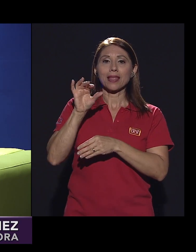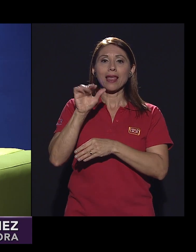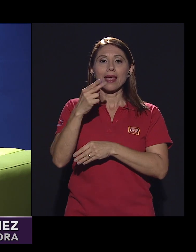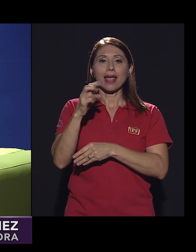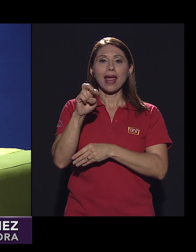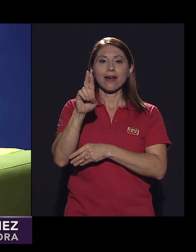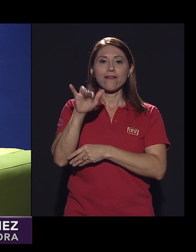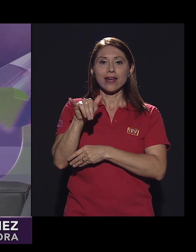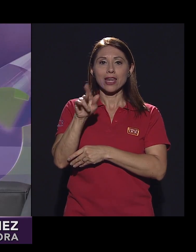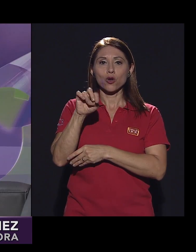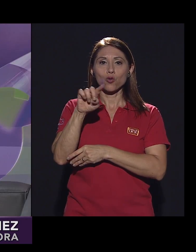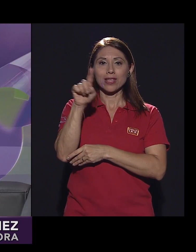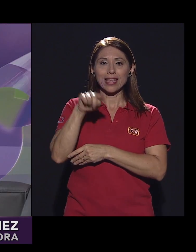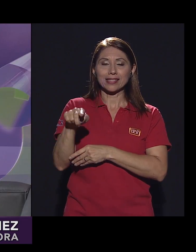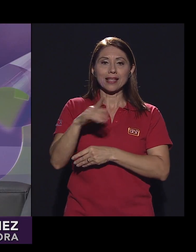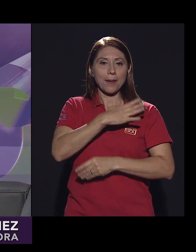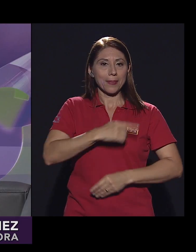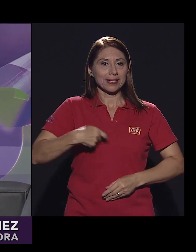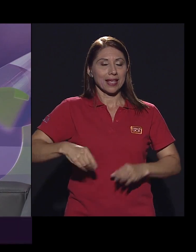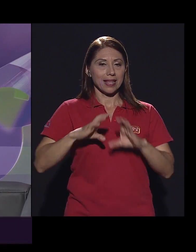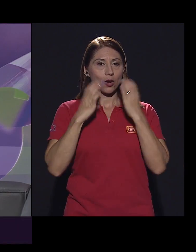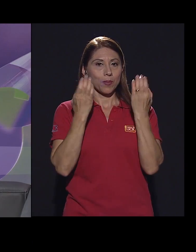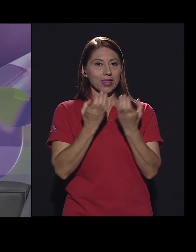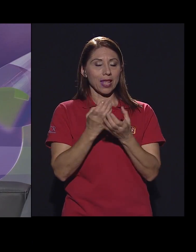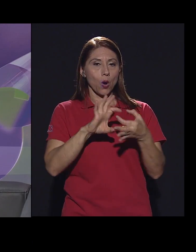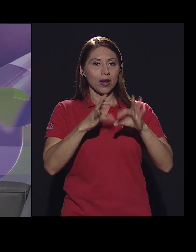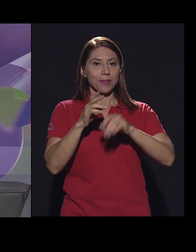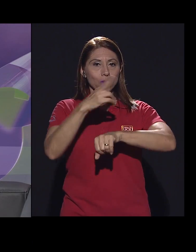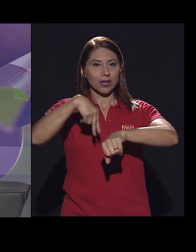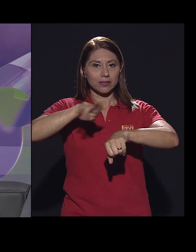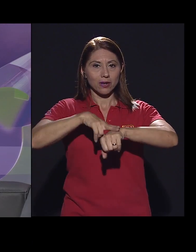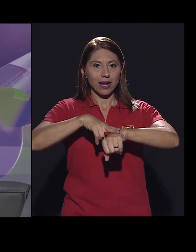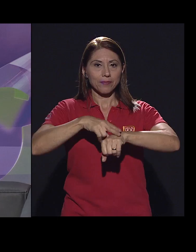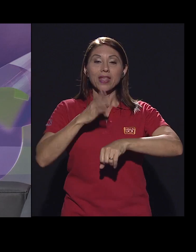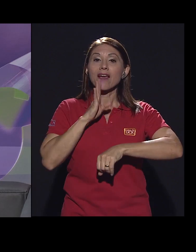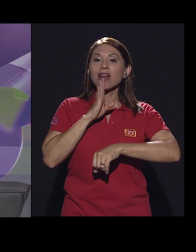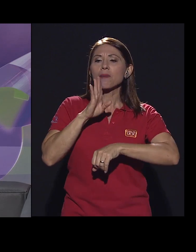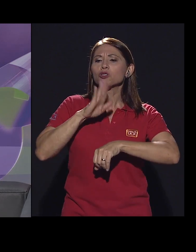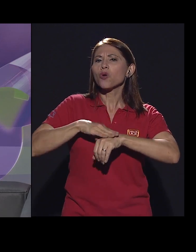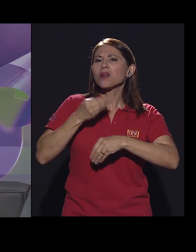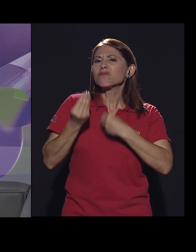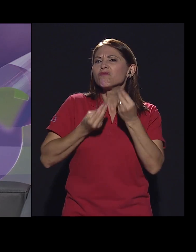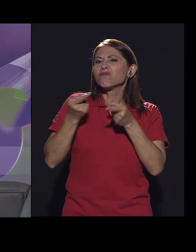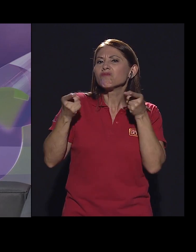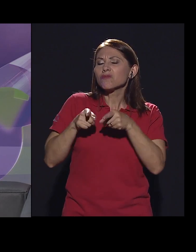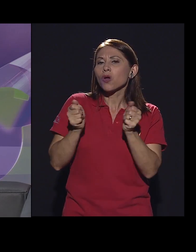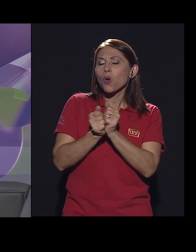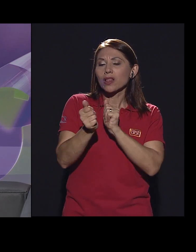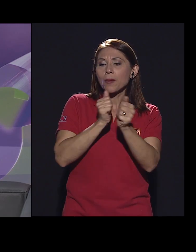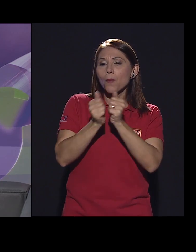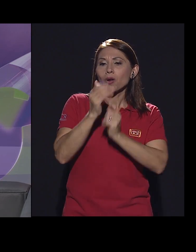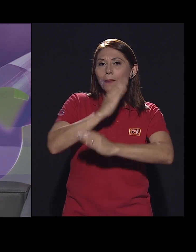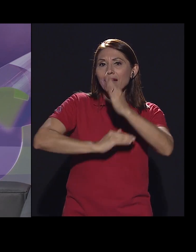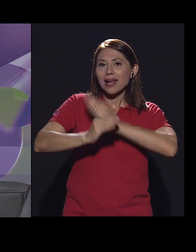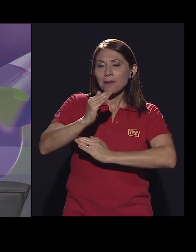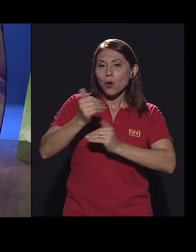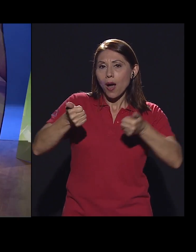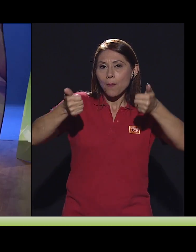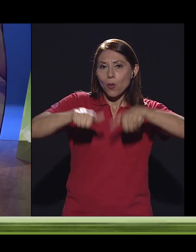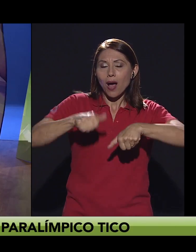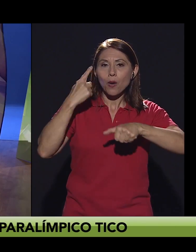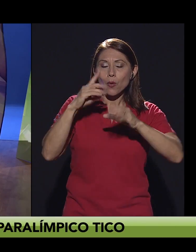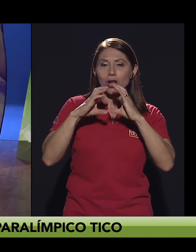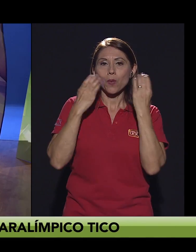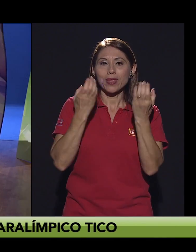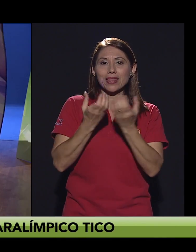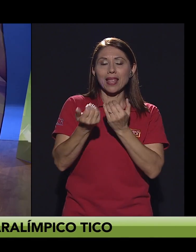set es don Henry Núñez, presidente del Comité Olímpico Nacional, y hablaremos sobre la hoja de ruta para el deporte paralímpico del país, aprobada